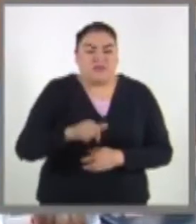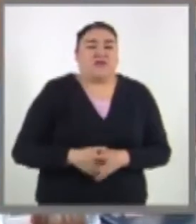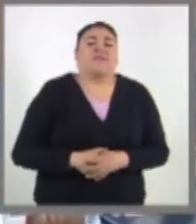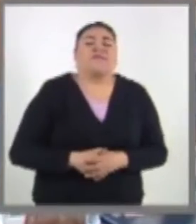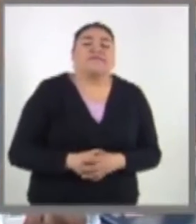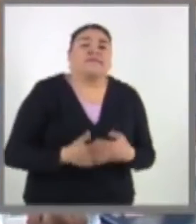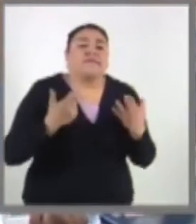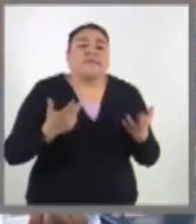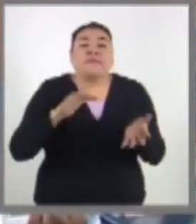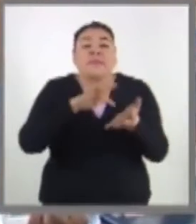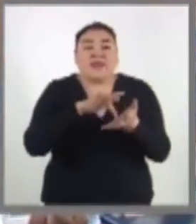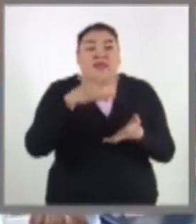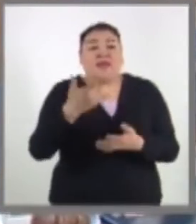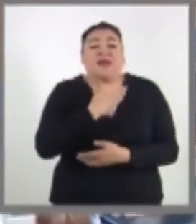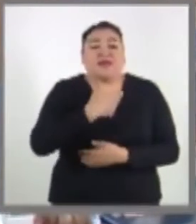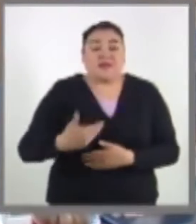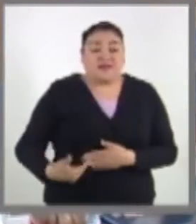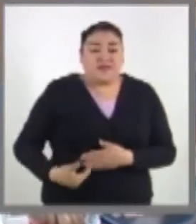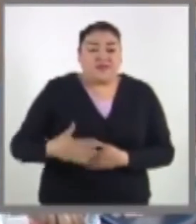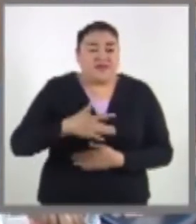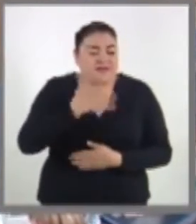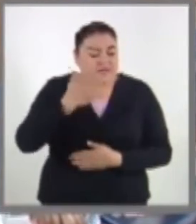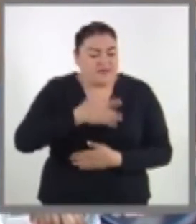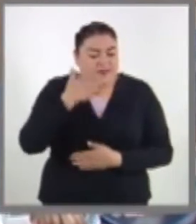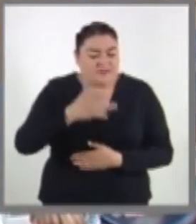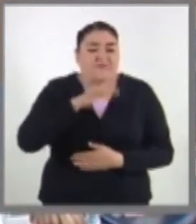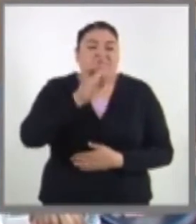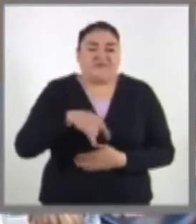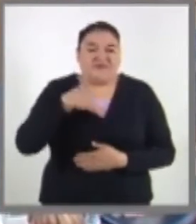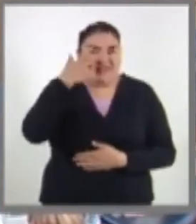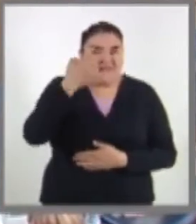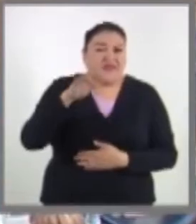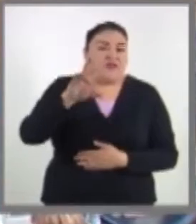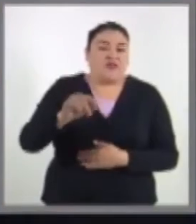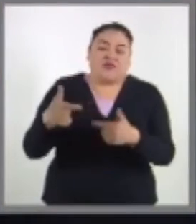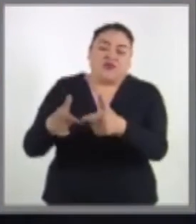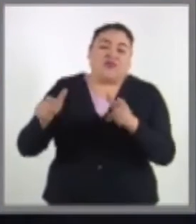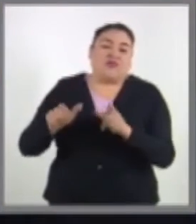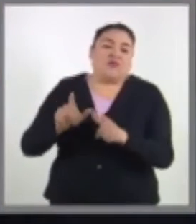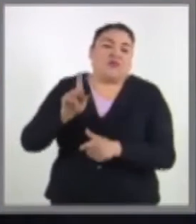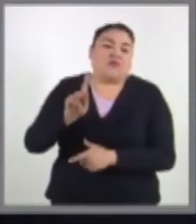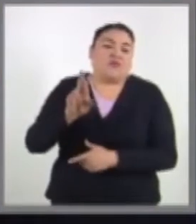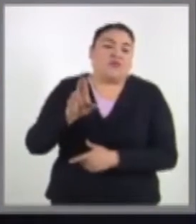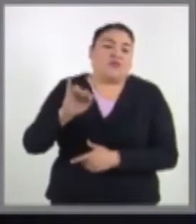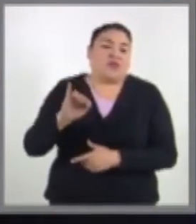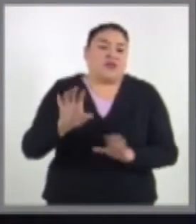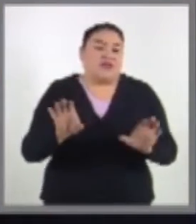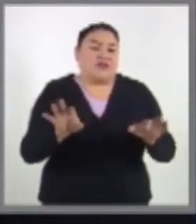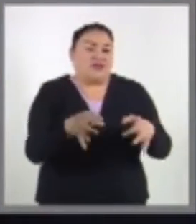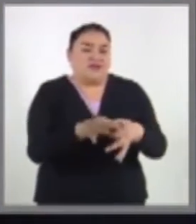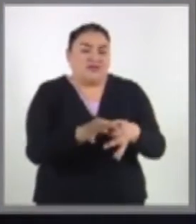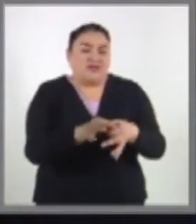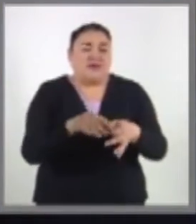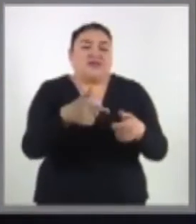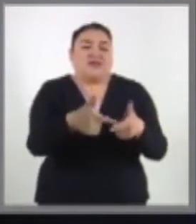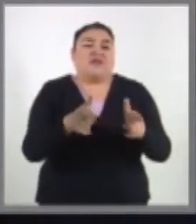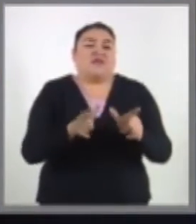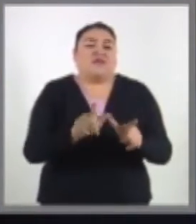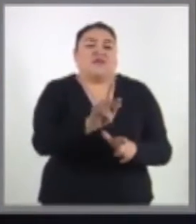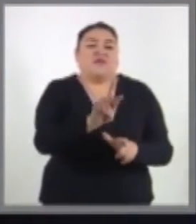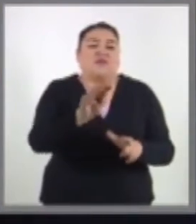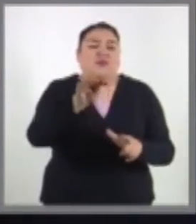Gracias, presidente. No resulta extraño en lo absoluto que el Partido Revolucionario Institucional y el Partido Verde de México puedan